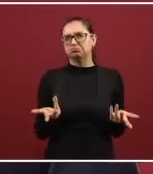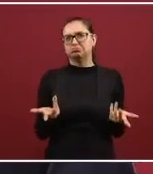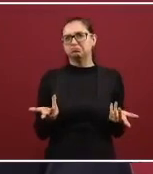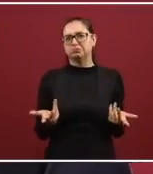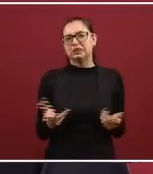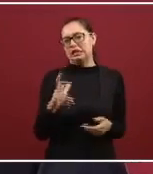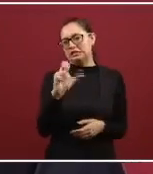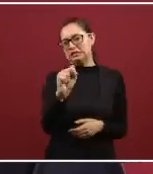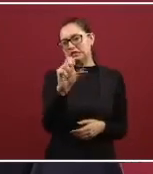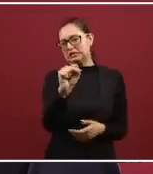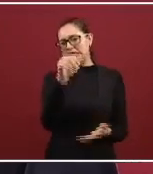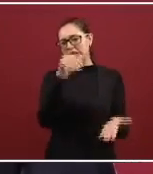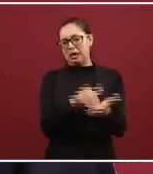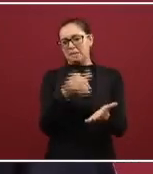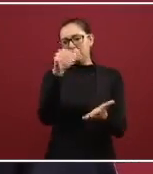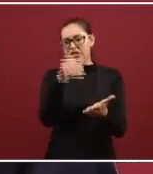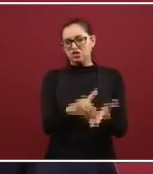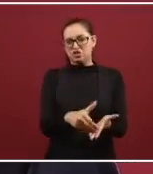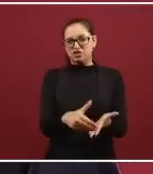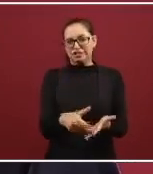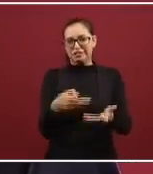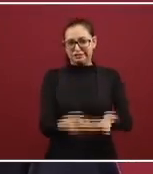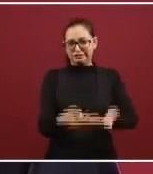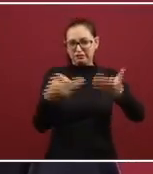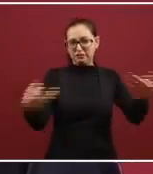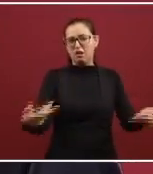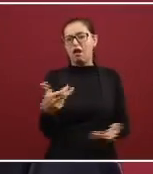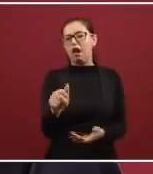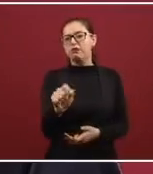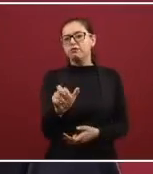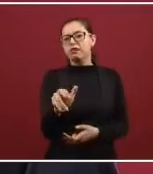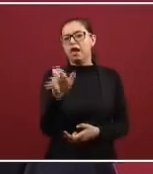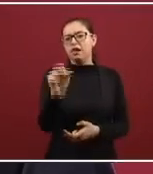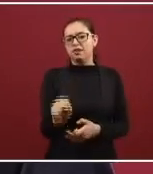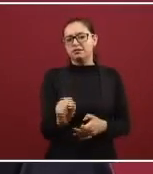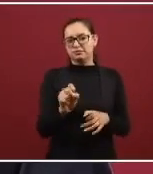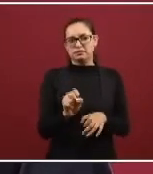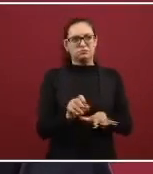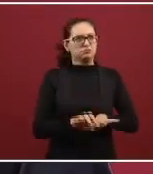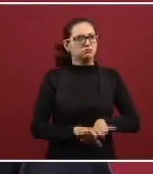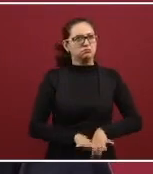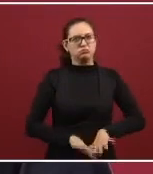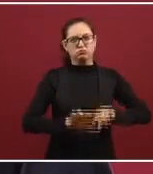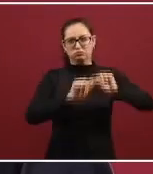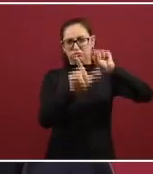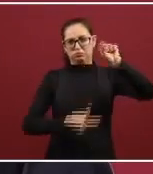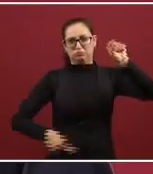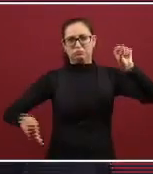como 60 millones de hectáreas del territorio nacional,